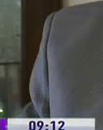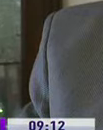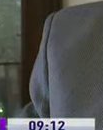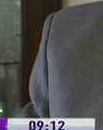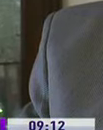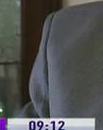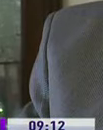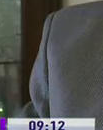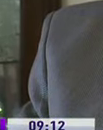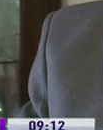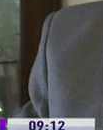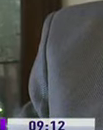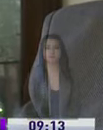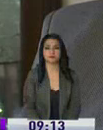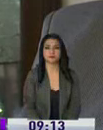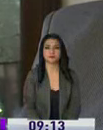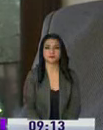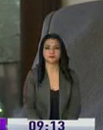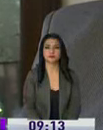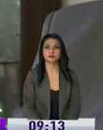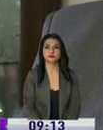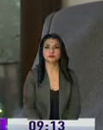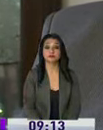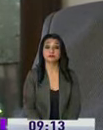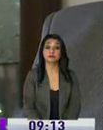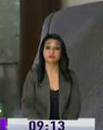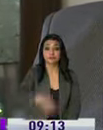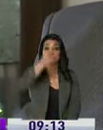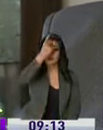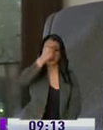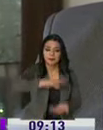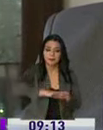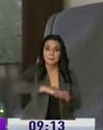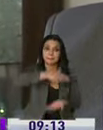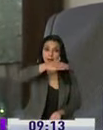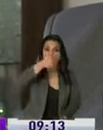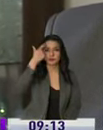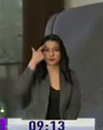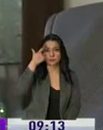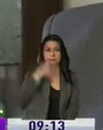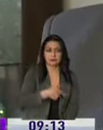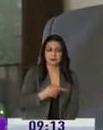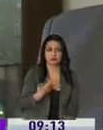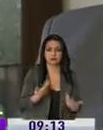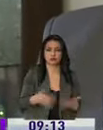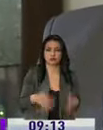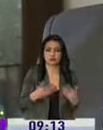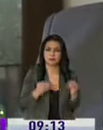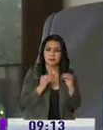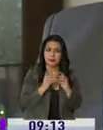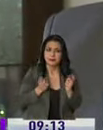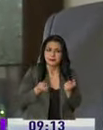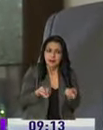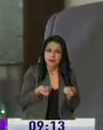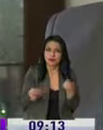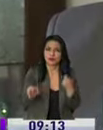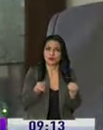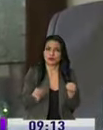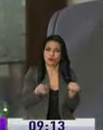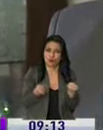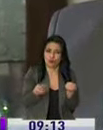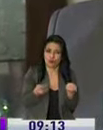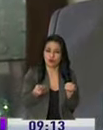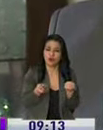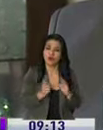millones. El endeudamiento es tan alto que más bien nosotros creíamos que iba a ser un poco más rigurosa, más